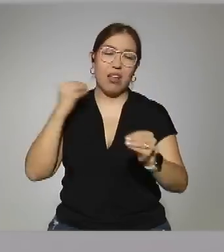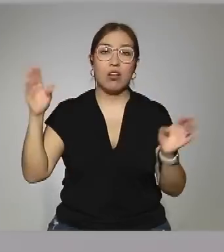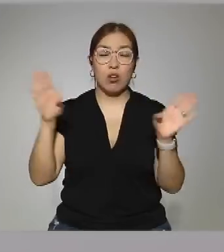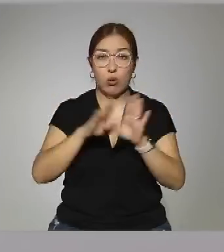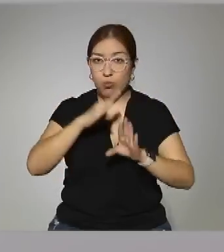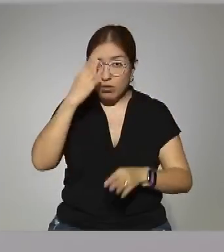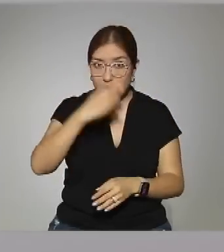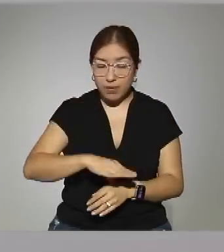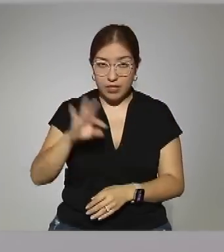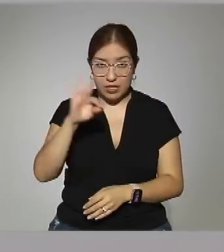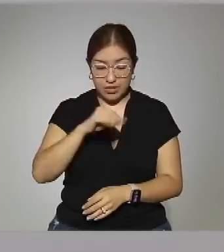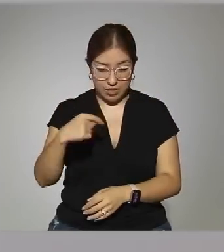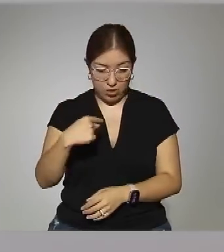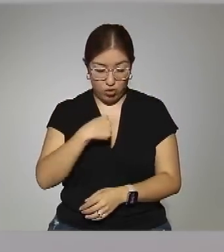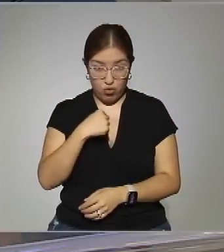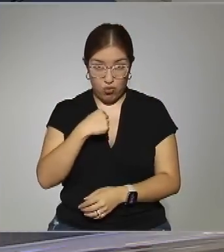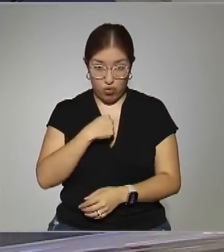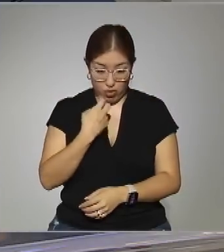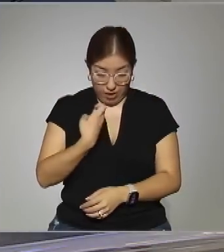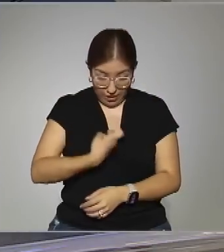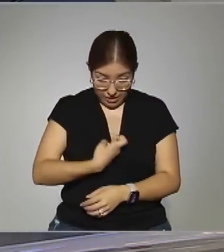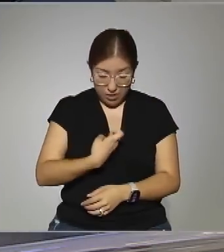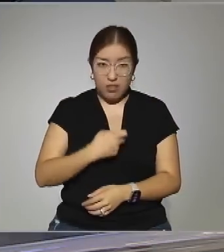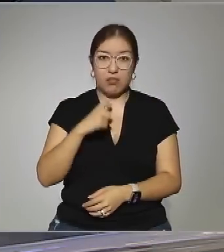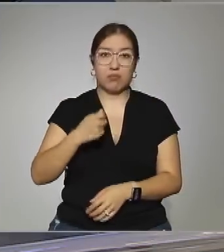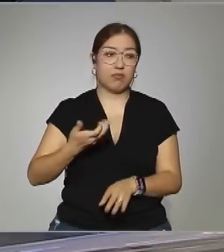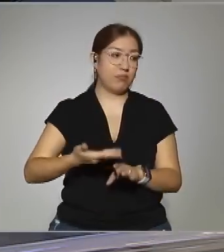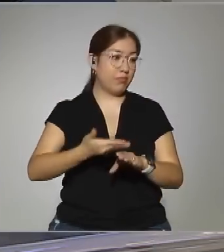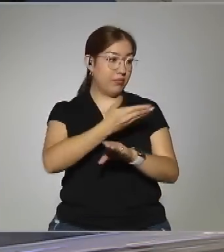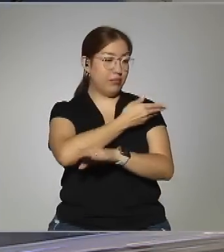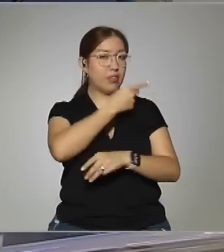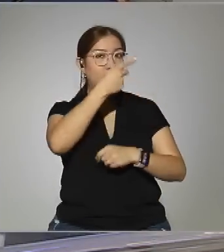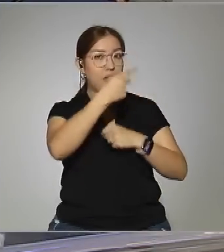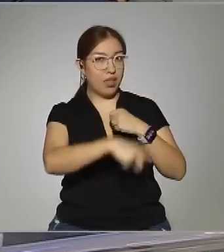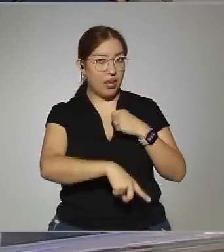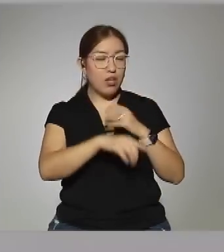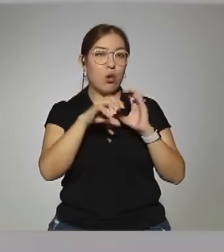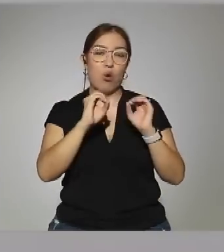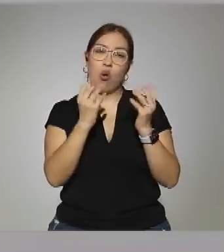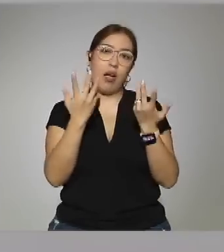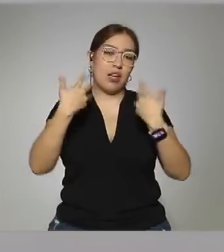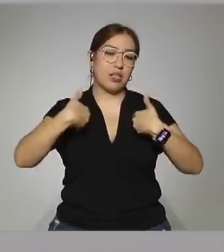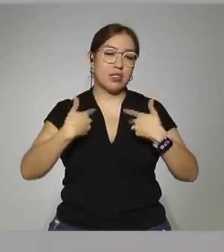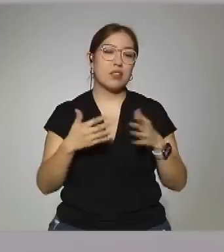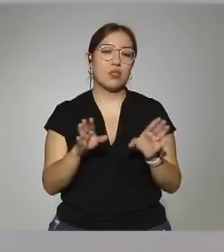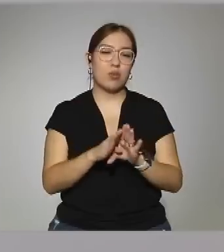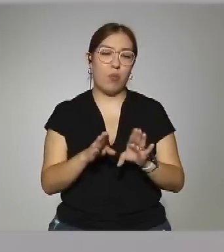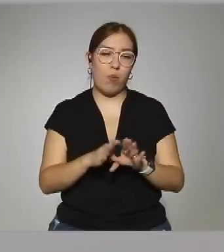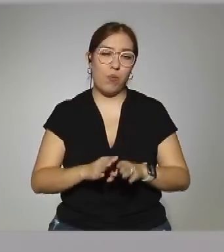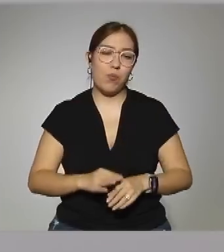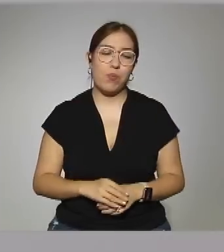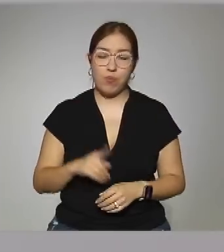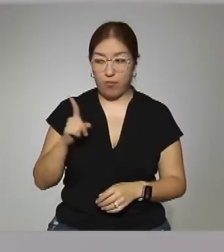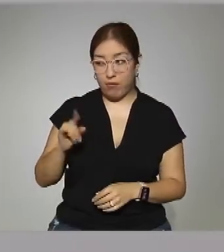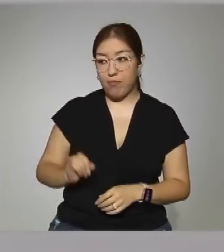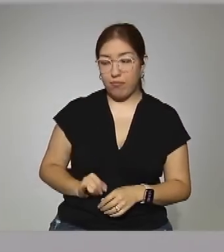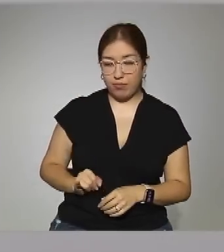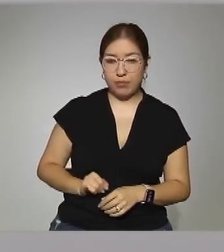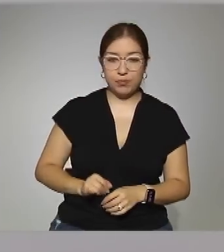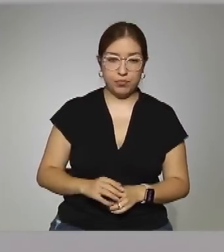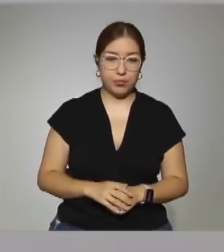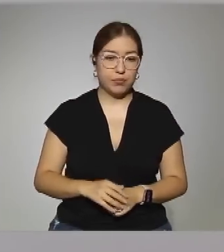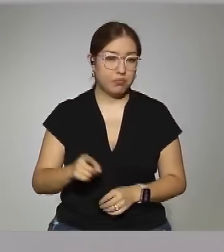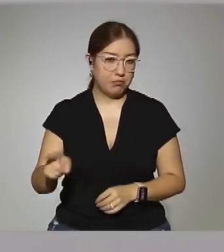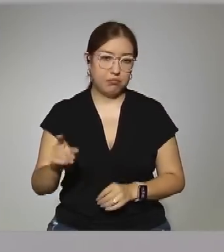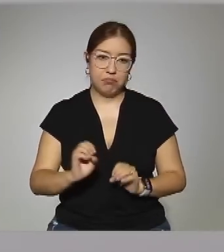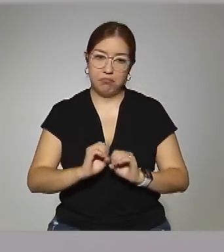es consecuencia de algún daño emocional y cómo fue o solamente es parte de mi personalidad? Creo que es súper interesante. Ahí está. Yo creo que ahí está